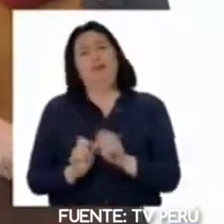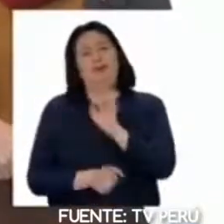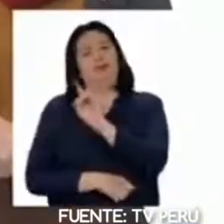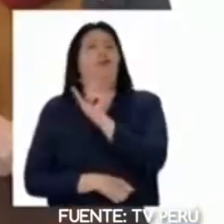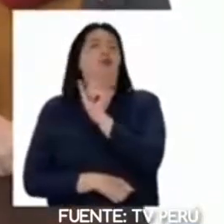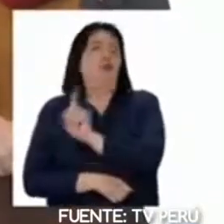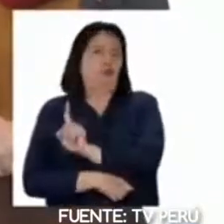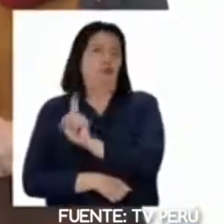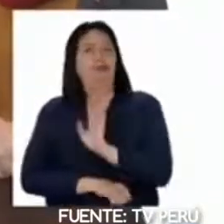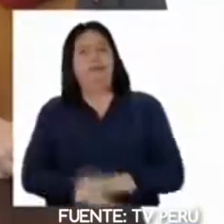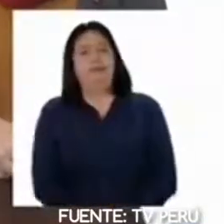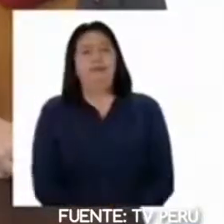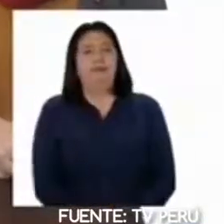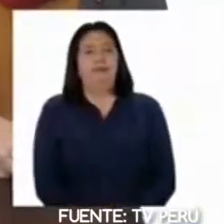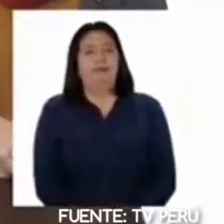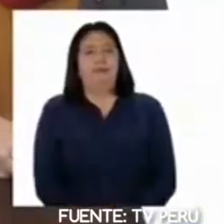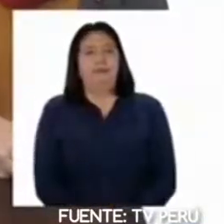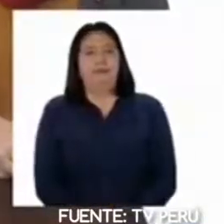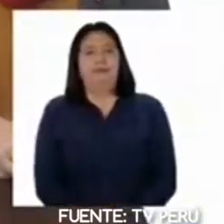así.